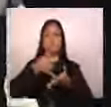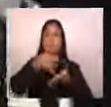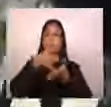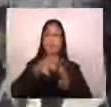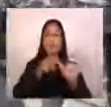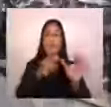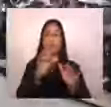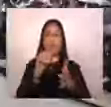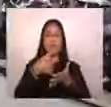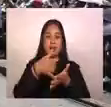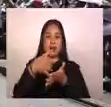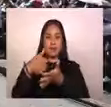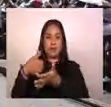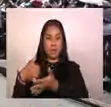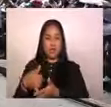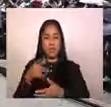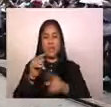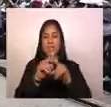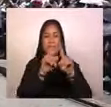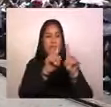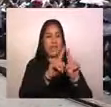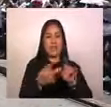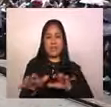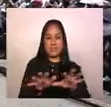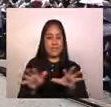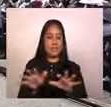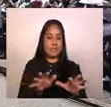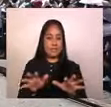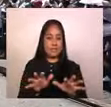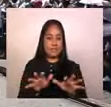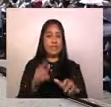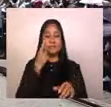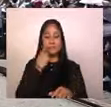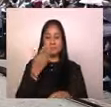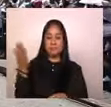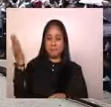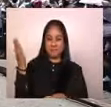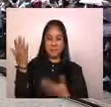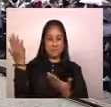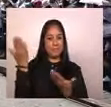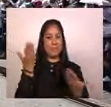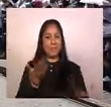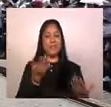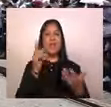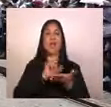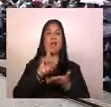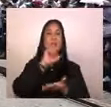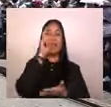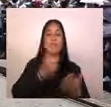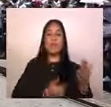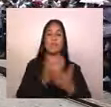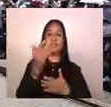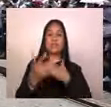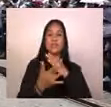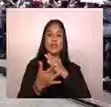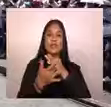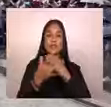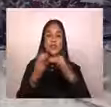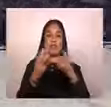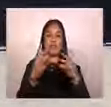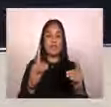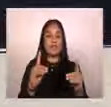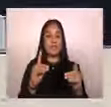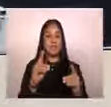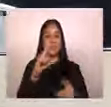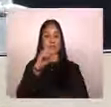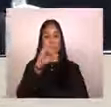más de 70 reconocimientos en distintos eventos. Damos la bienvenida al Colegio de Innovación Tecnológica